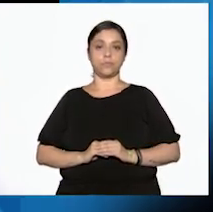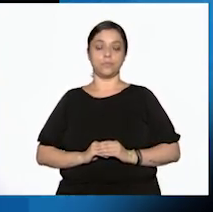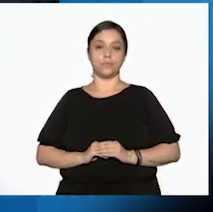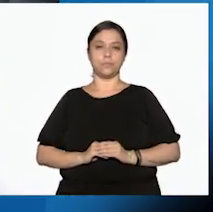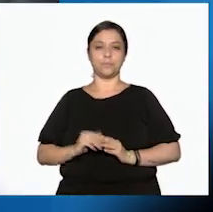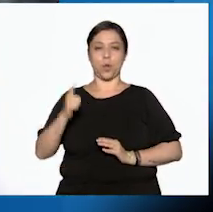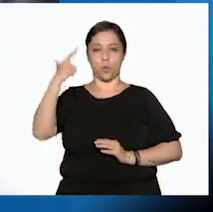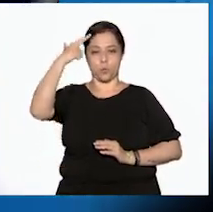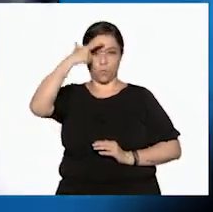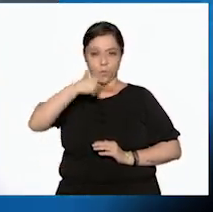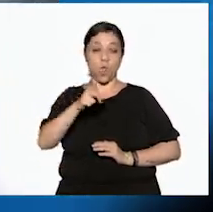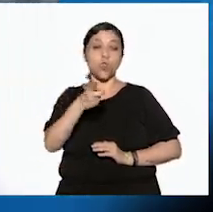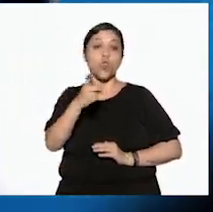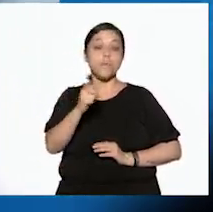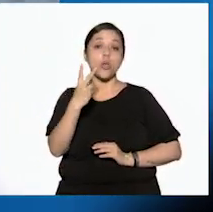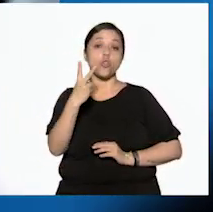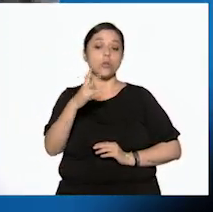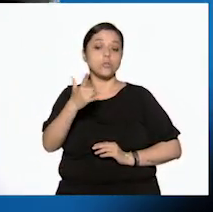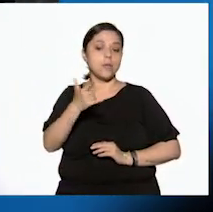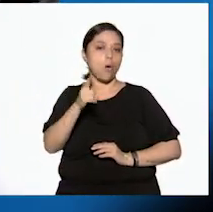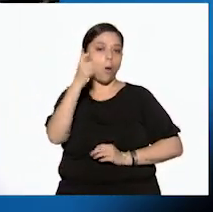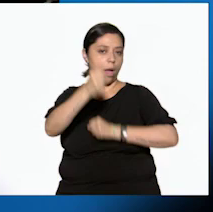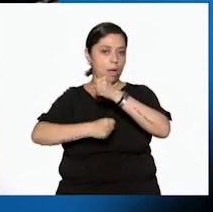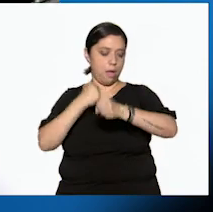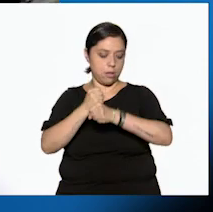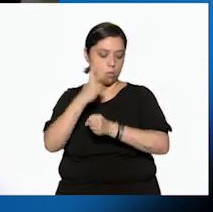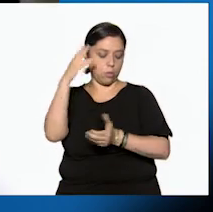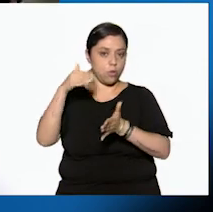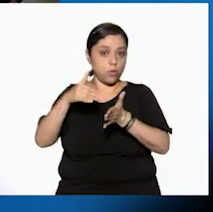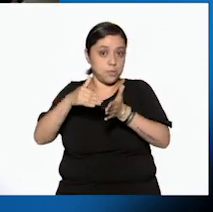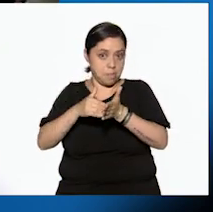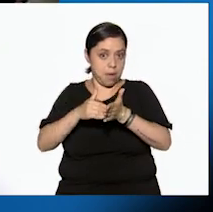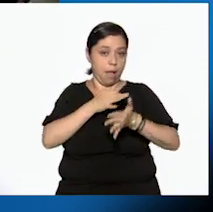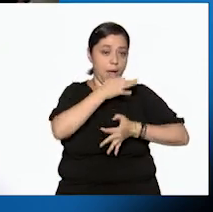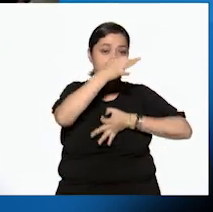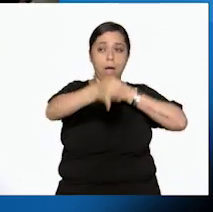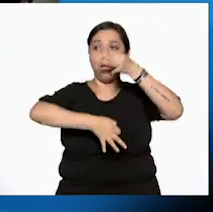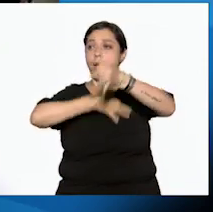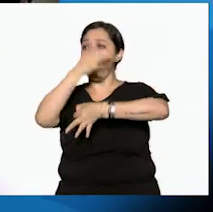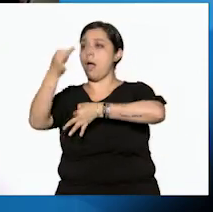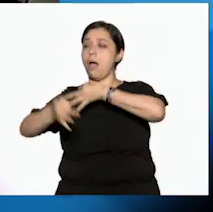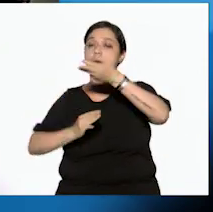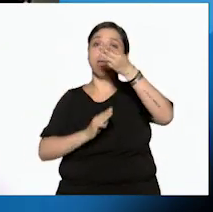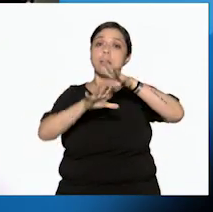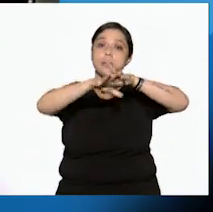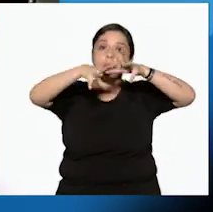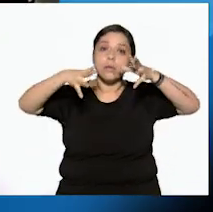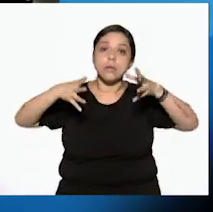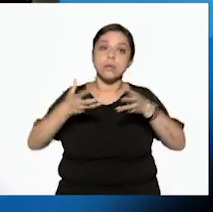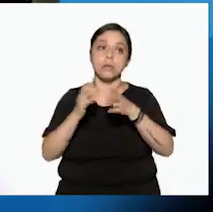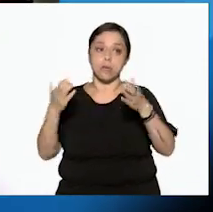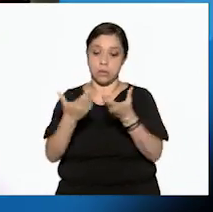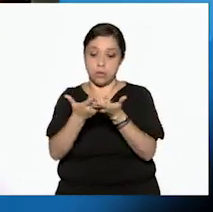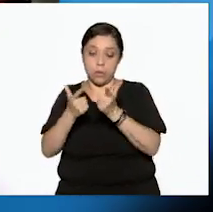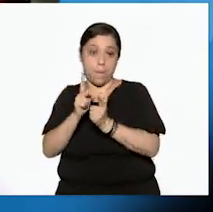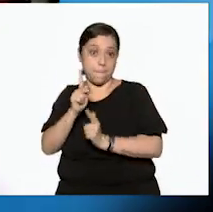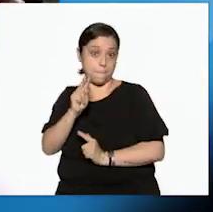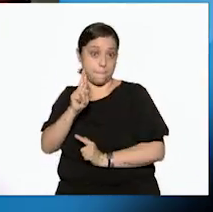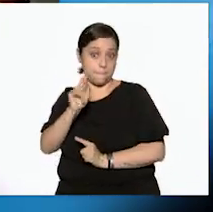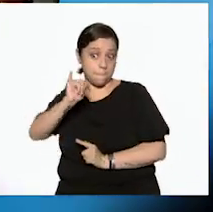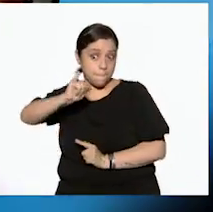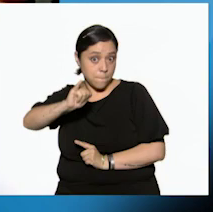La noche del domingo 2 de julio del año 2000, una noticia recorrió el mundo. El Partido Revolucionario